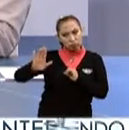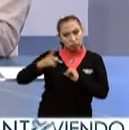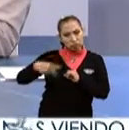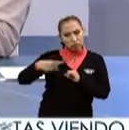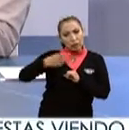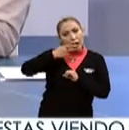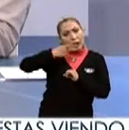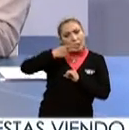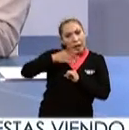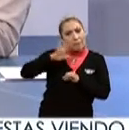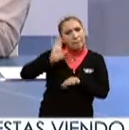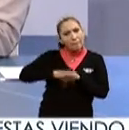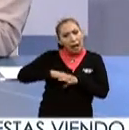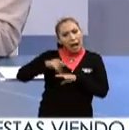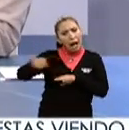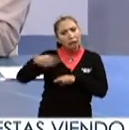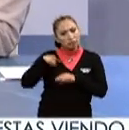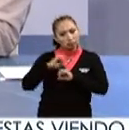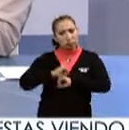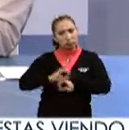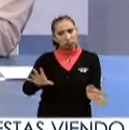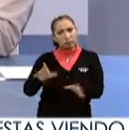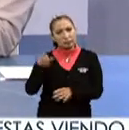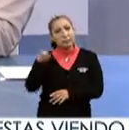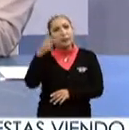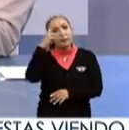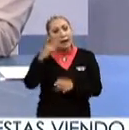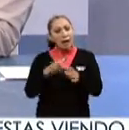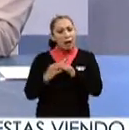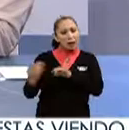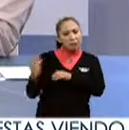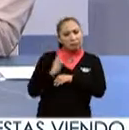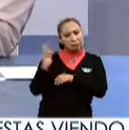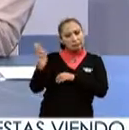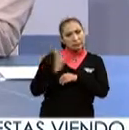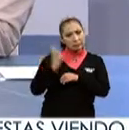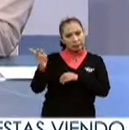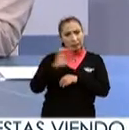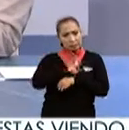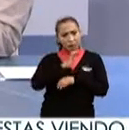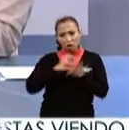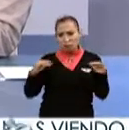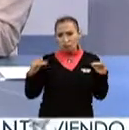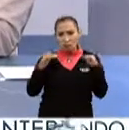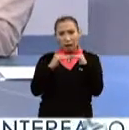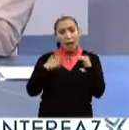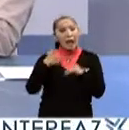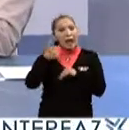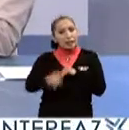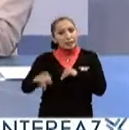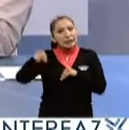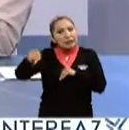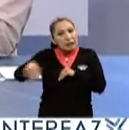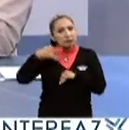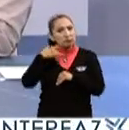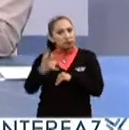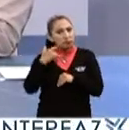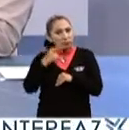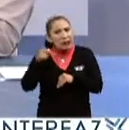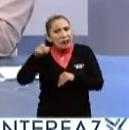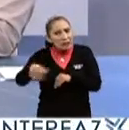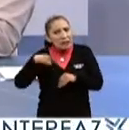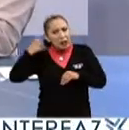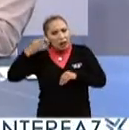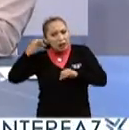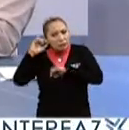se habla de forma inminente, paralela incluso al castellano. De esta forma, este tipo de esfuerzos, este tipo